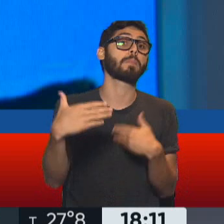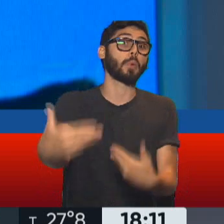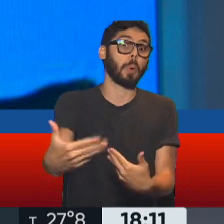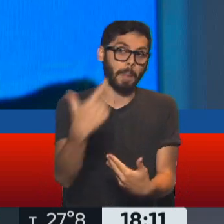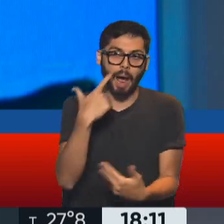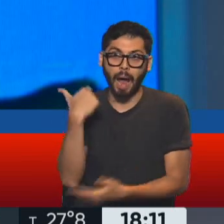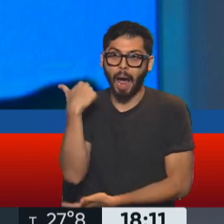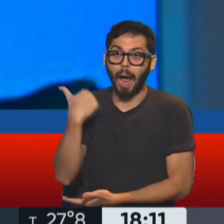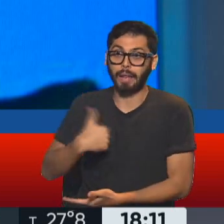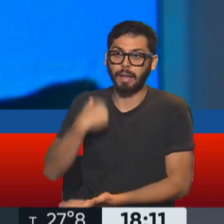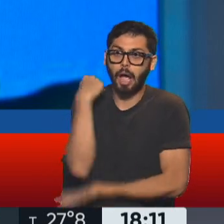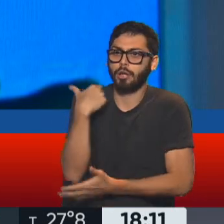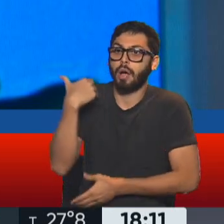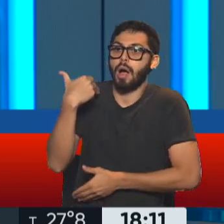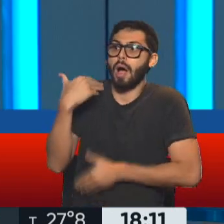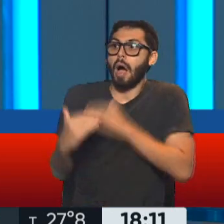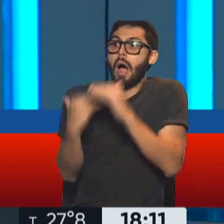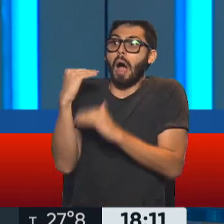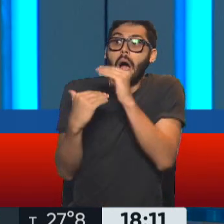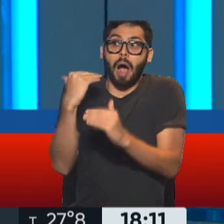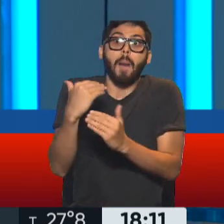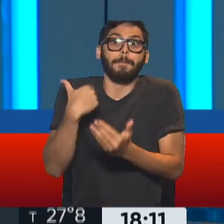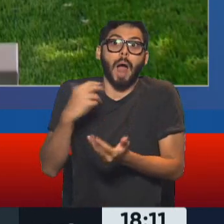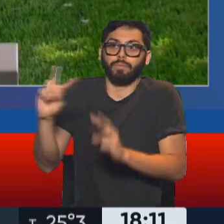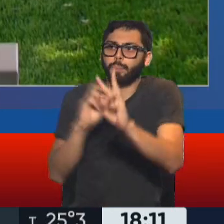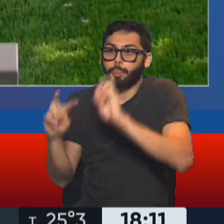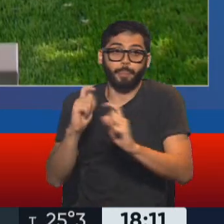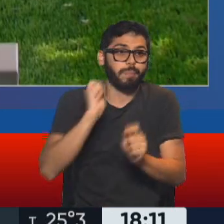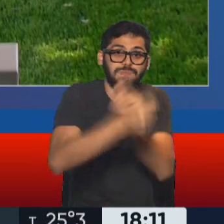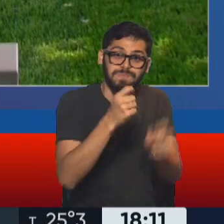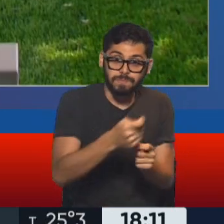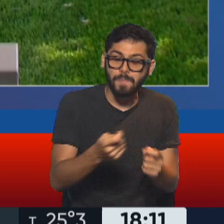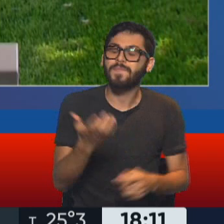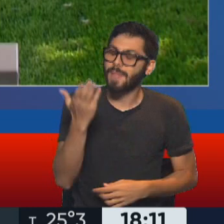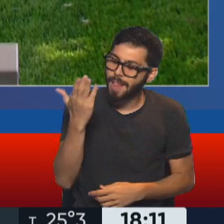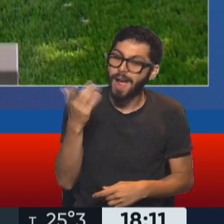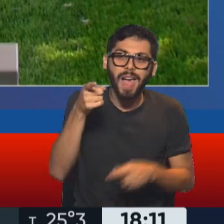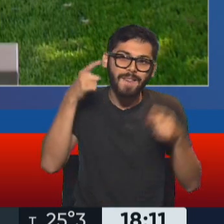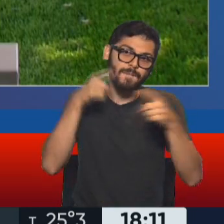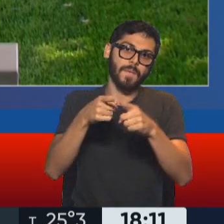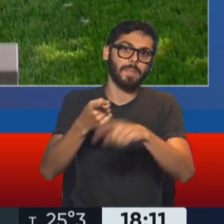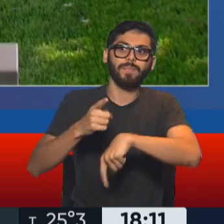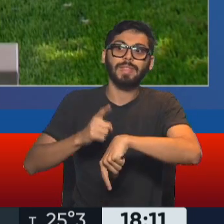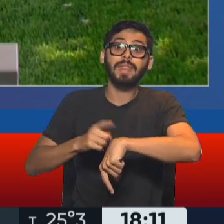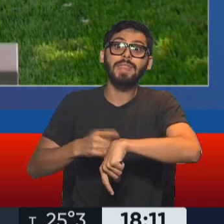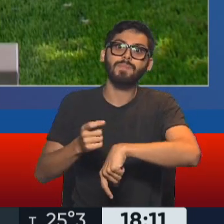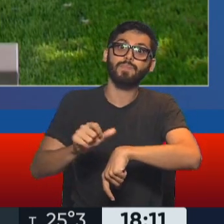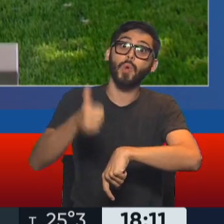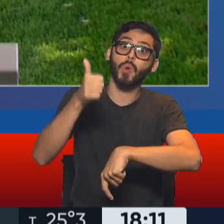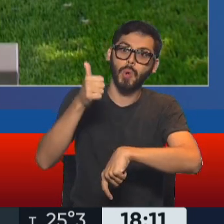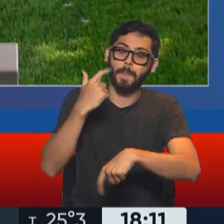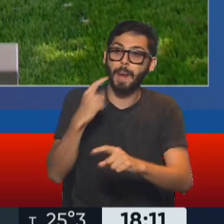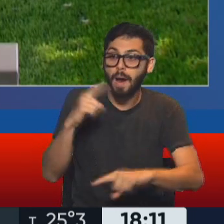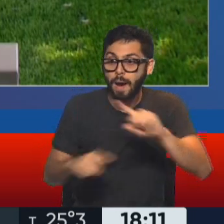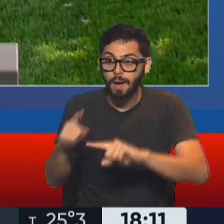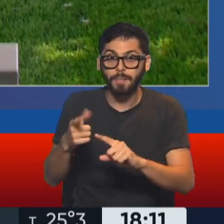sí en esos 10 años el nuevo préstamo? Esa es la idea, que se gane tiempo para por lo menos seguir gestionando y seguir creciendo, saliendo